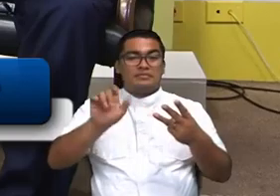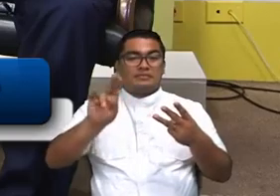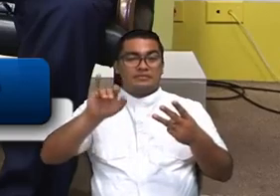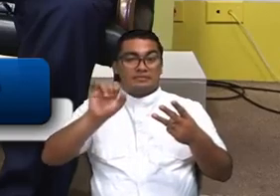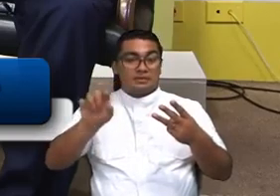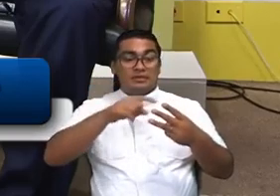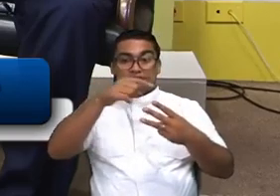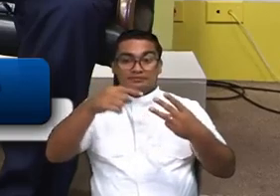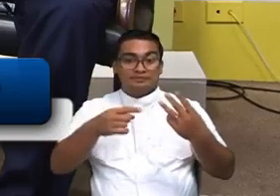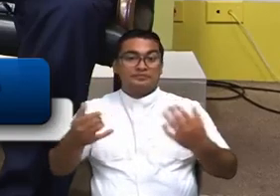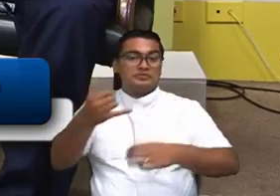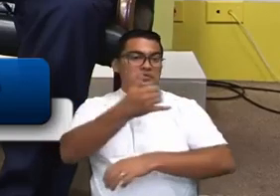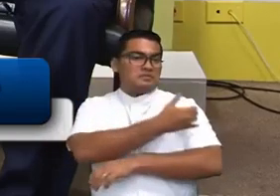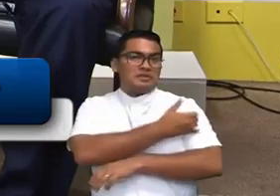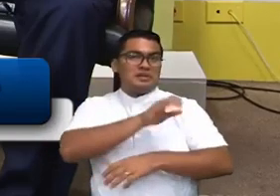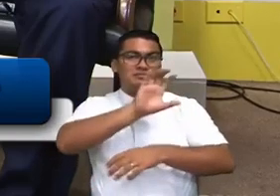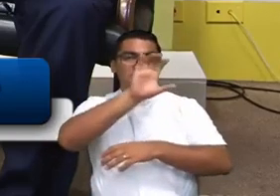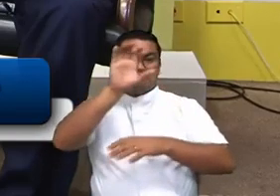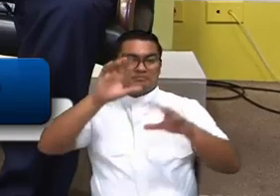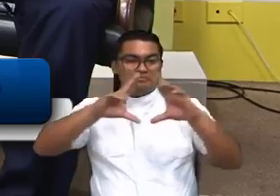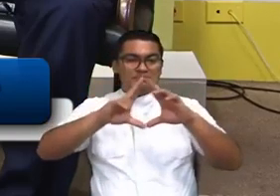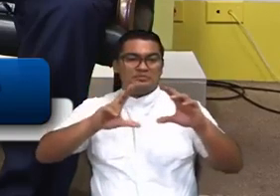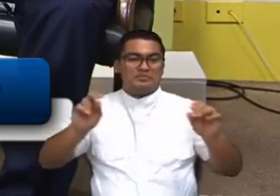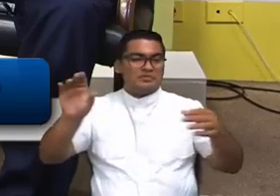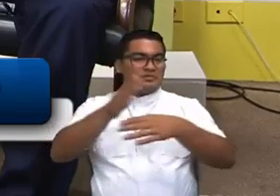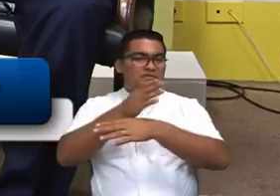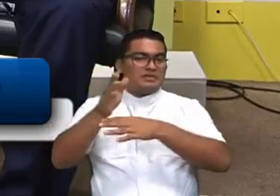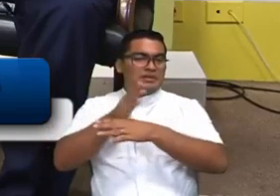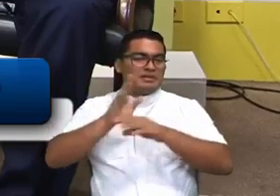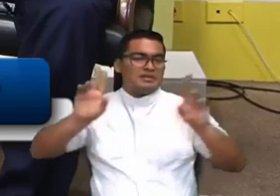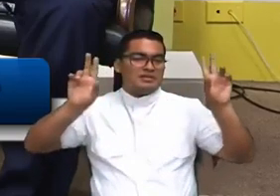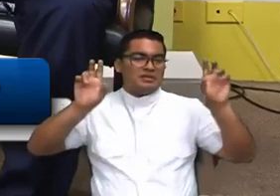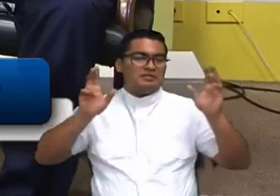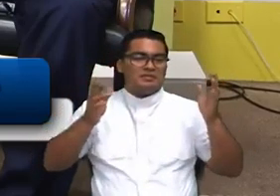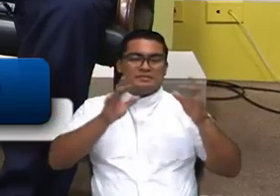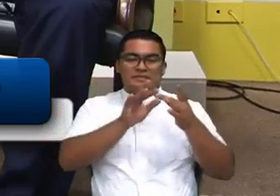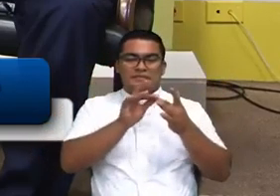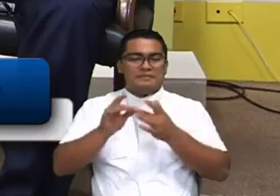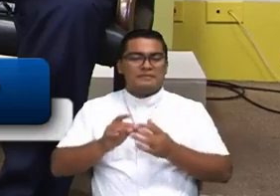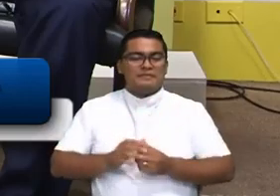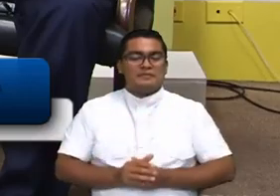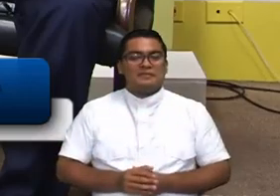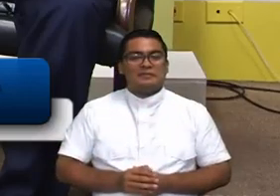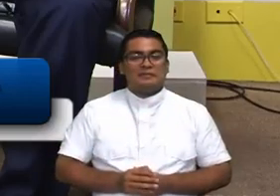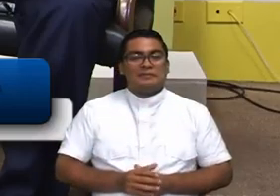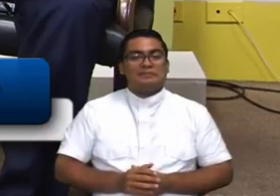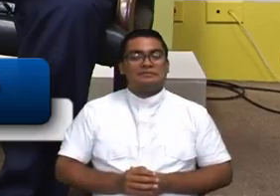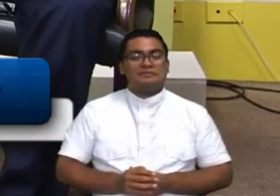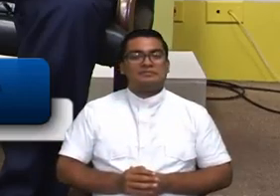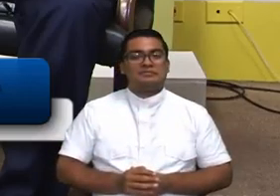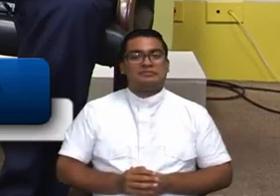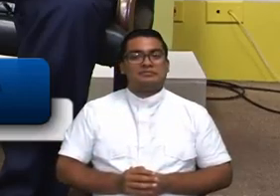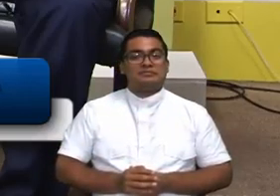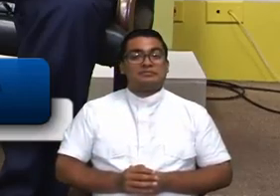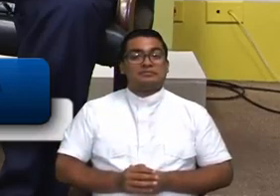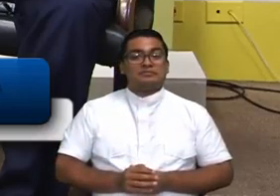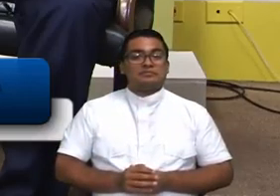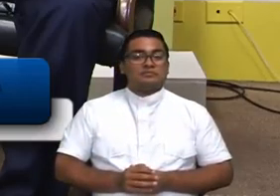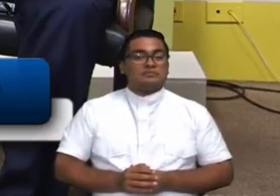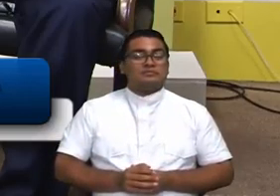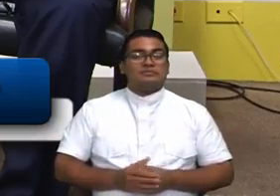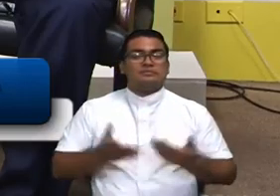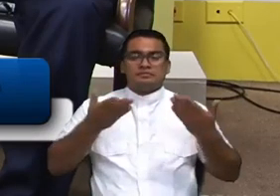también en otros centros privados se ofrece esta especialidad. Ya. Ahora, ¿qué se puede diagnosticar? Ya